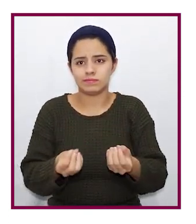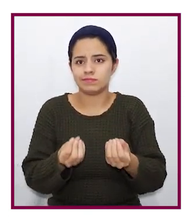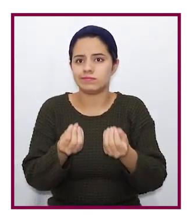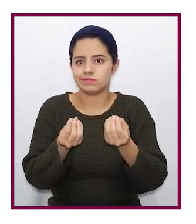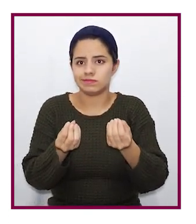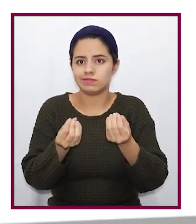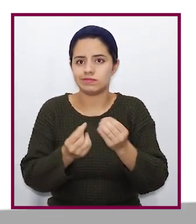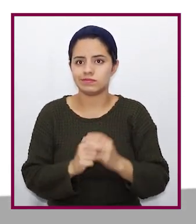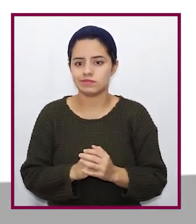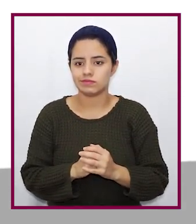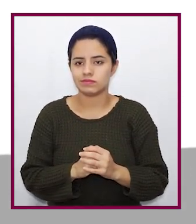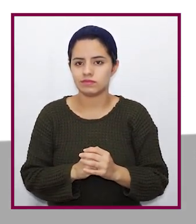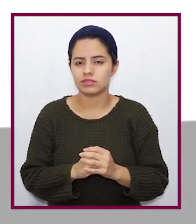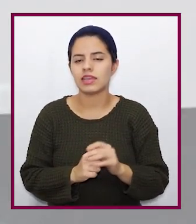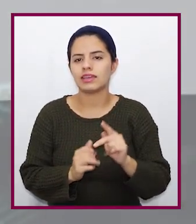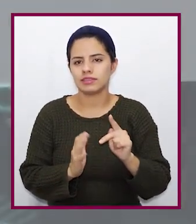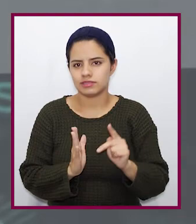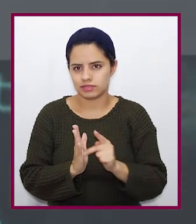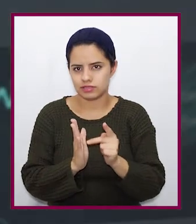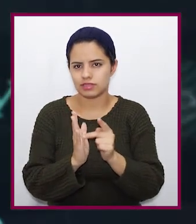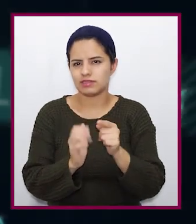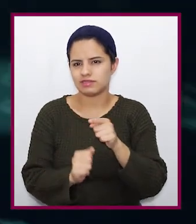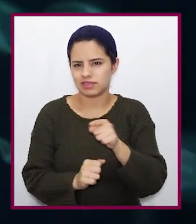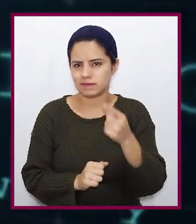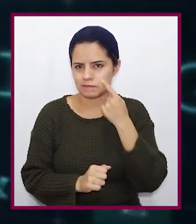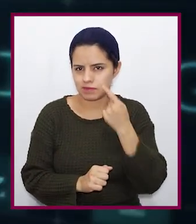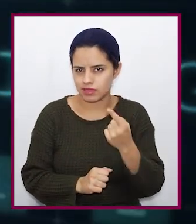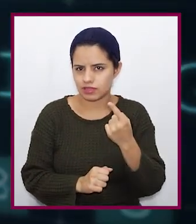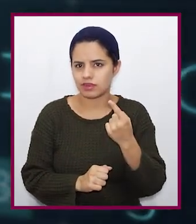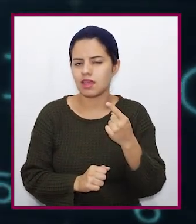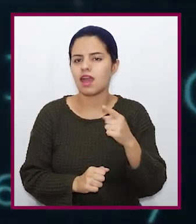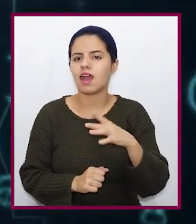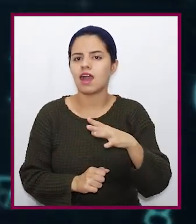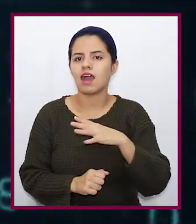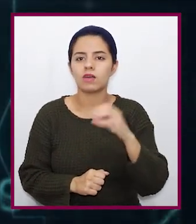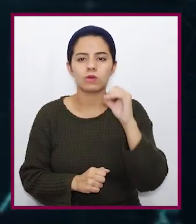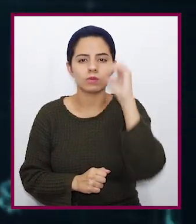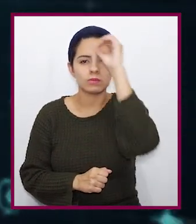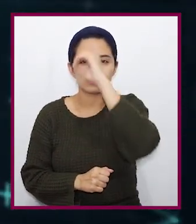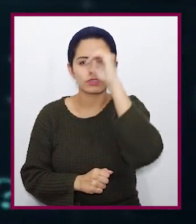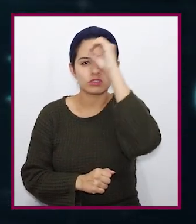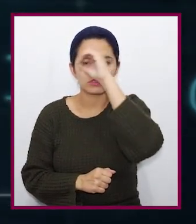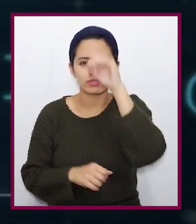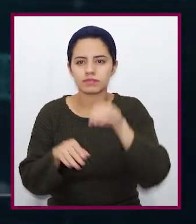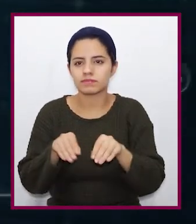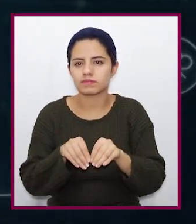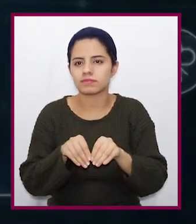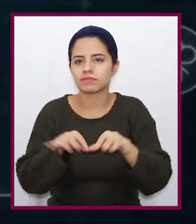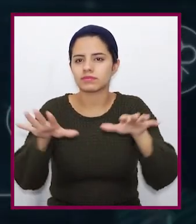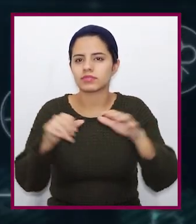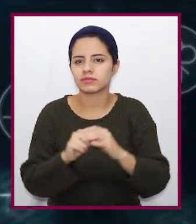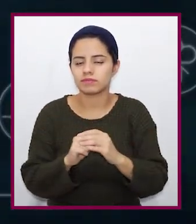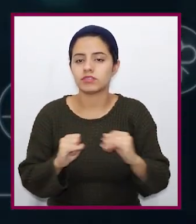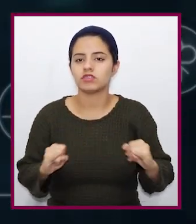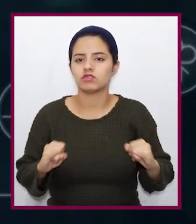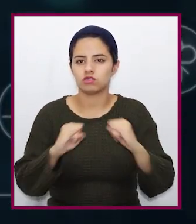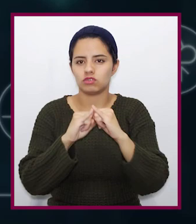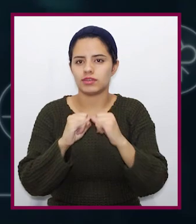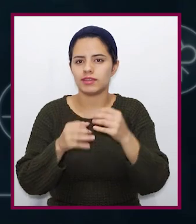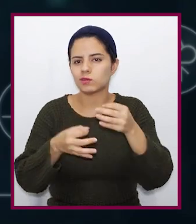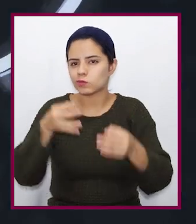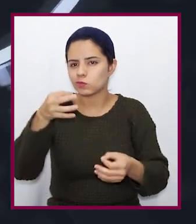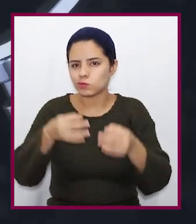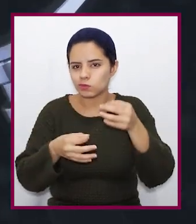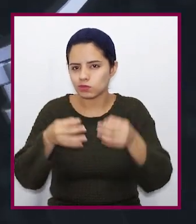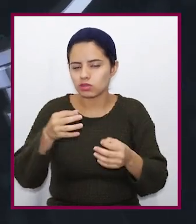ocurre frecuentemente es que hay algunos argumentos que se propagan por algunas de las instituciones de procuración de justicia o por